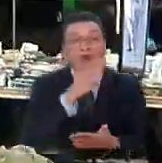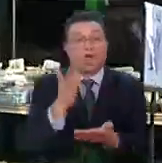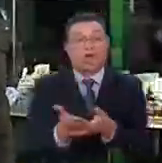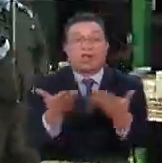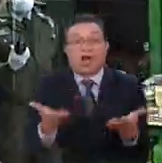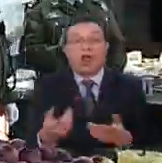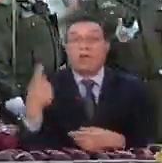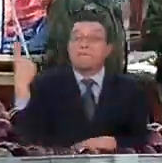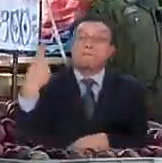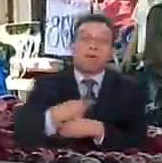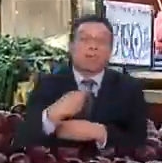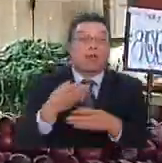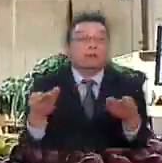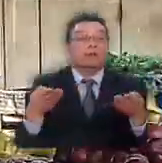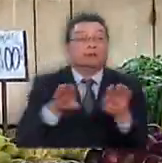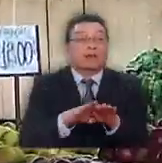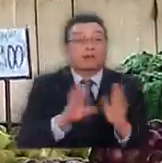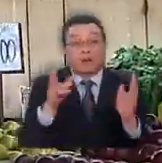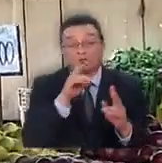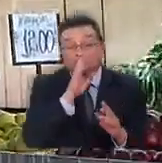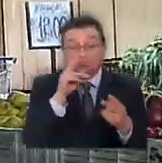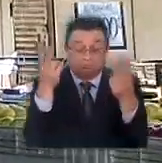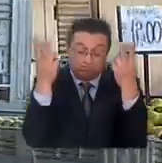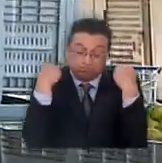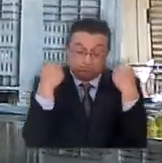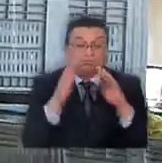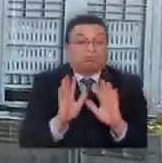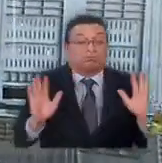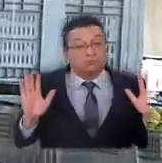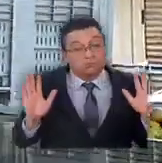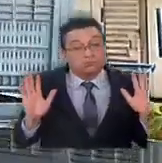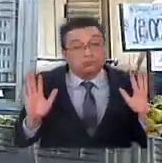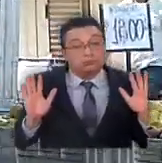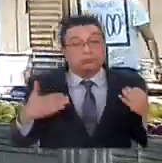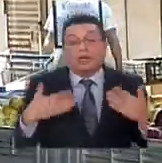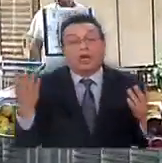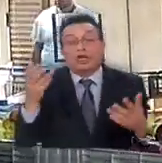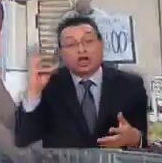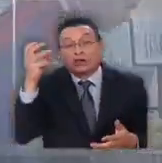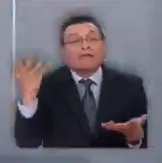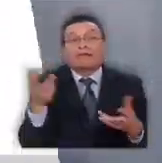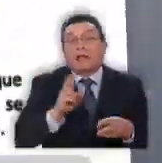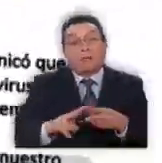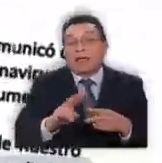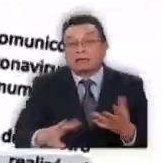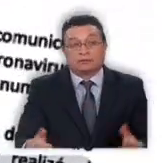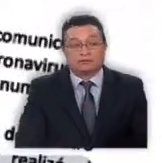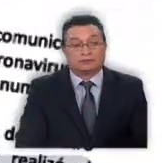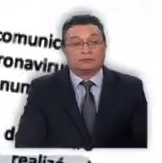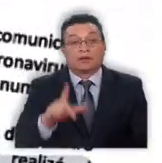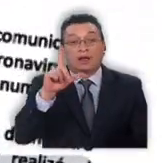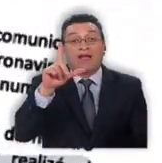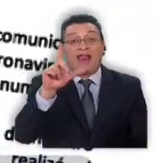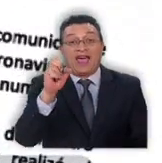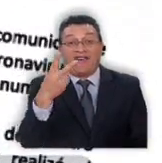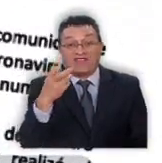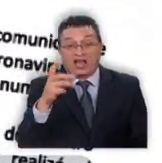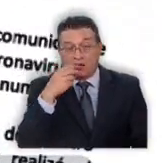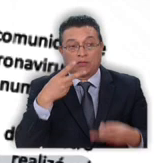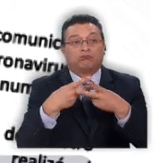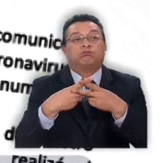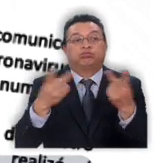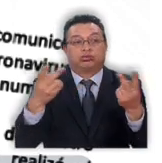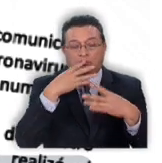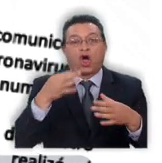solamente cerrar nomás y... Vamos a acatar la orden, ¿no? Pues si al final no se sabe lo que va a pasar. La Vega Monumental emitió un comunicado